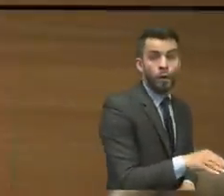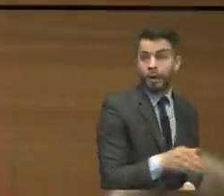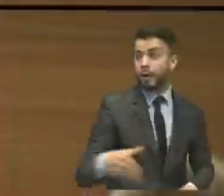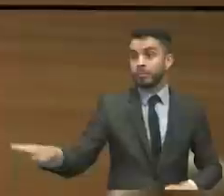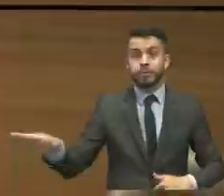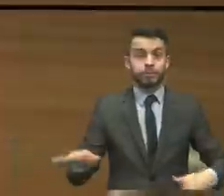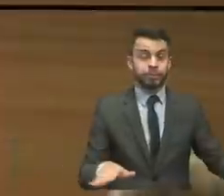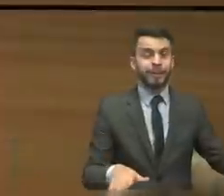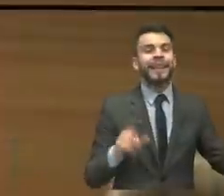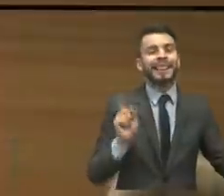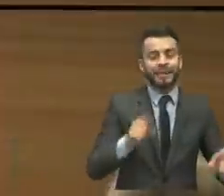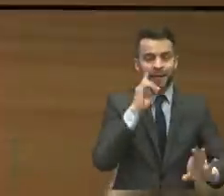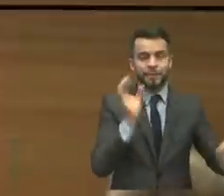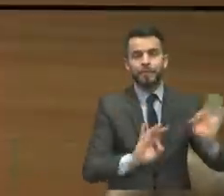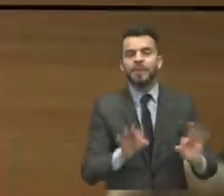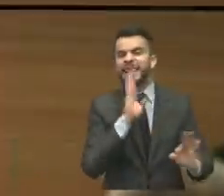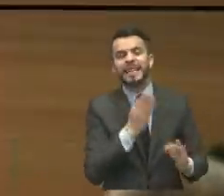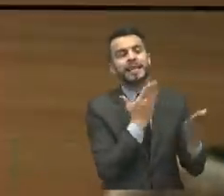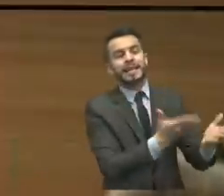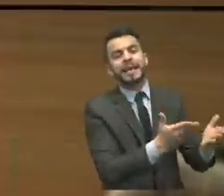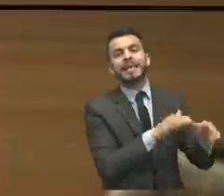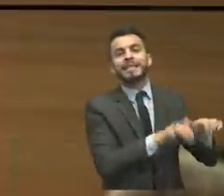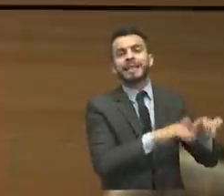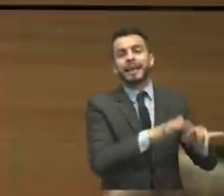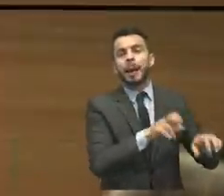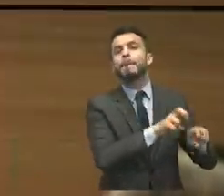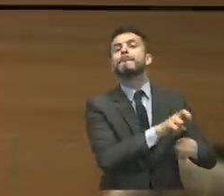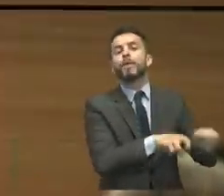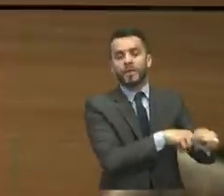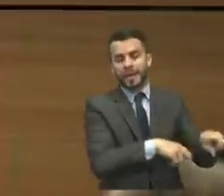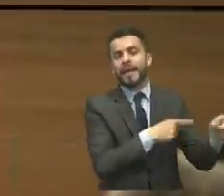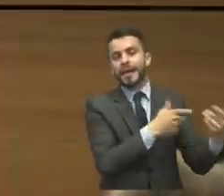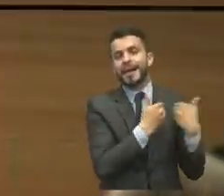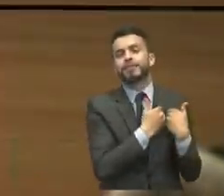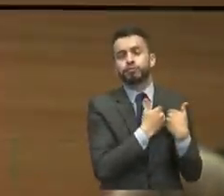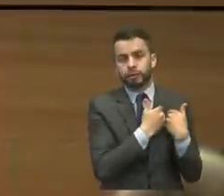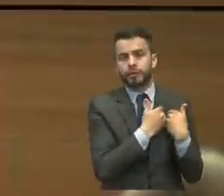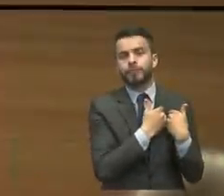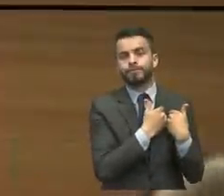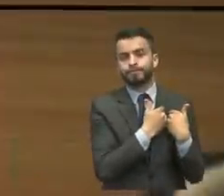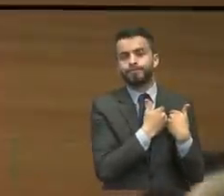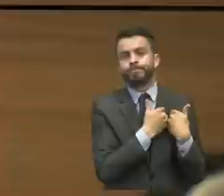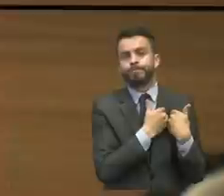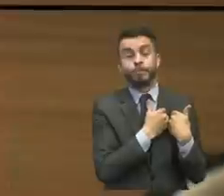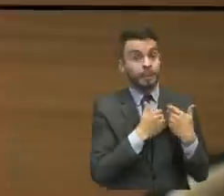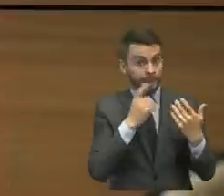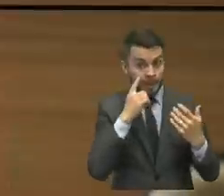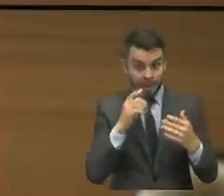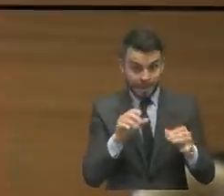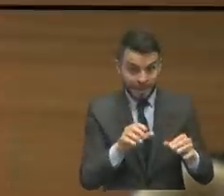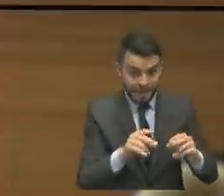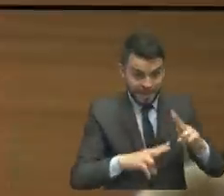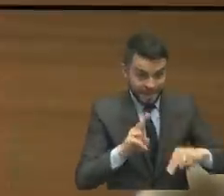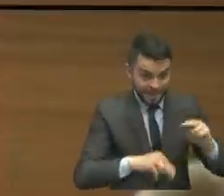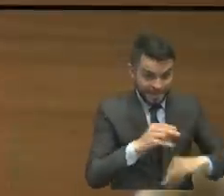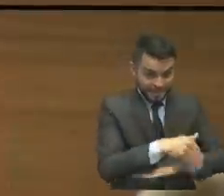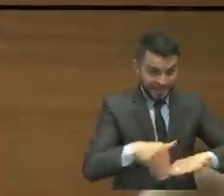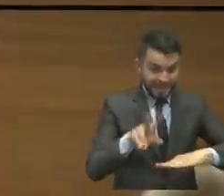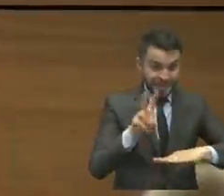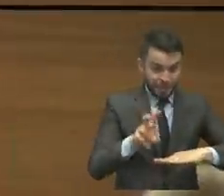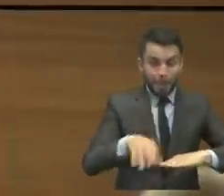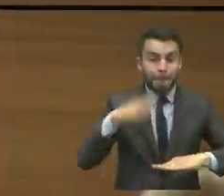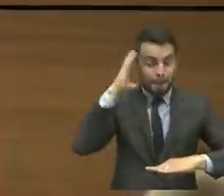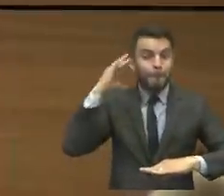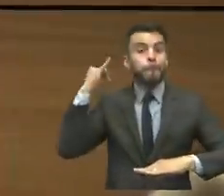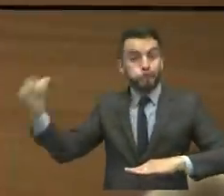tienen que integrar, y eso lo va a hacer aquí nuestra Secretaría de Movilidad. Porque obviamente hacer estas dos obras en paralelo implica reorganizar